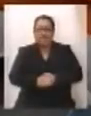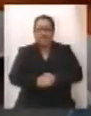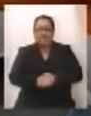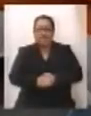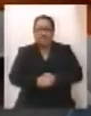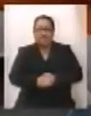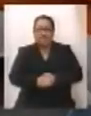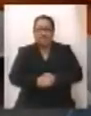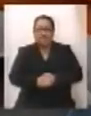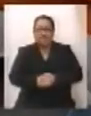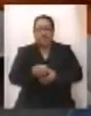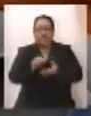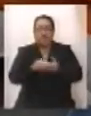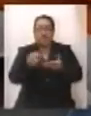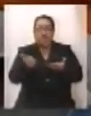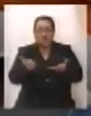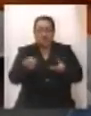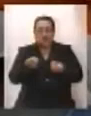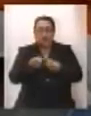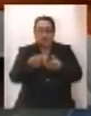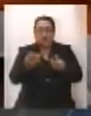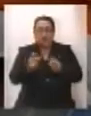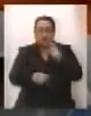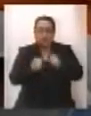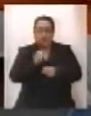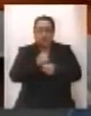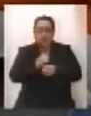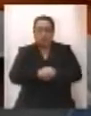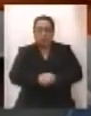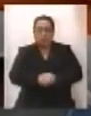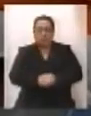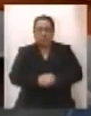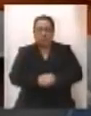démosle mayor liquidez a los trabajadores,